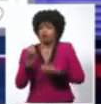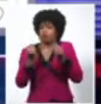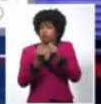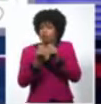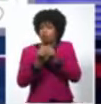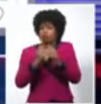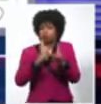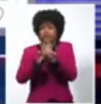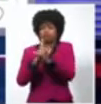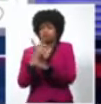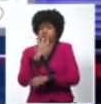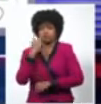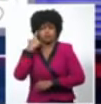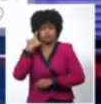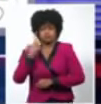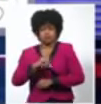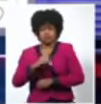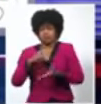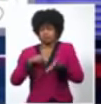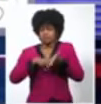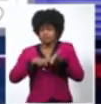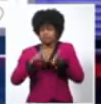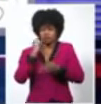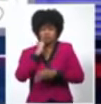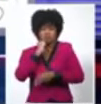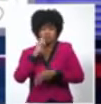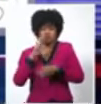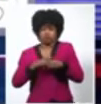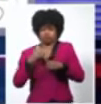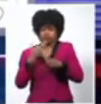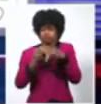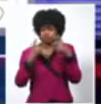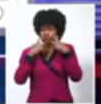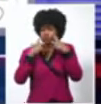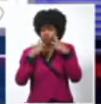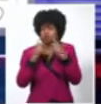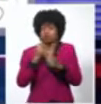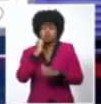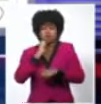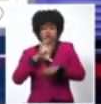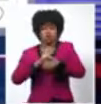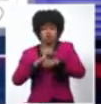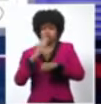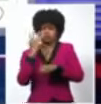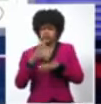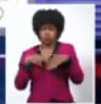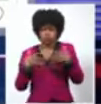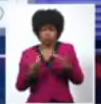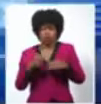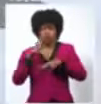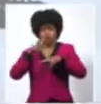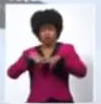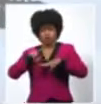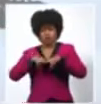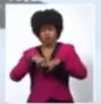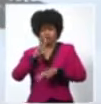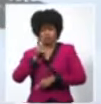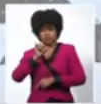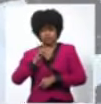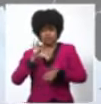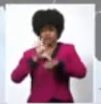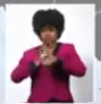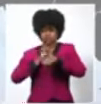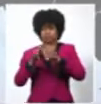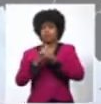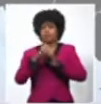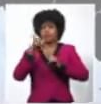infección. Entre las provincias más representativas se destacan, bueno, La Habana con 26 casos y Matanzas con 8,